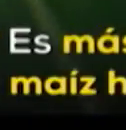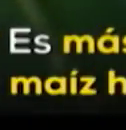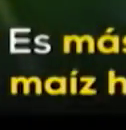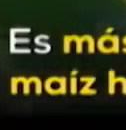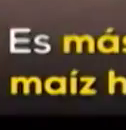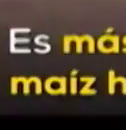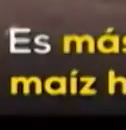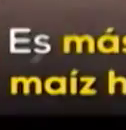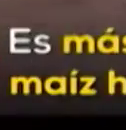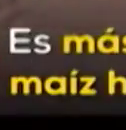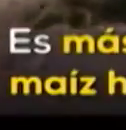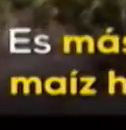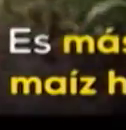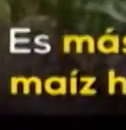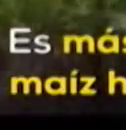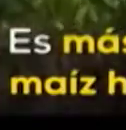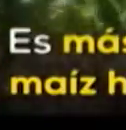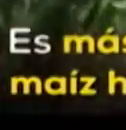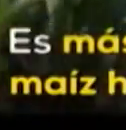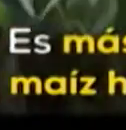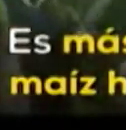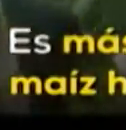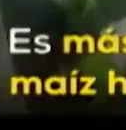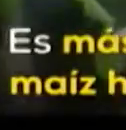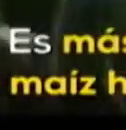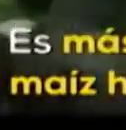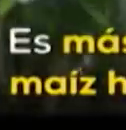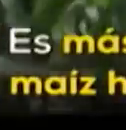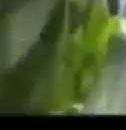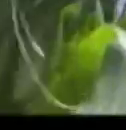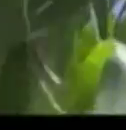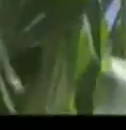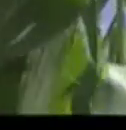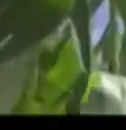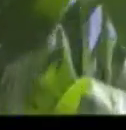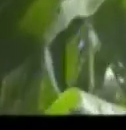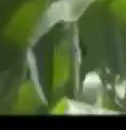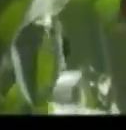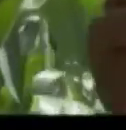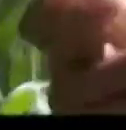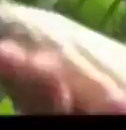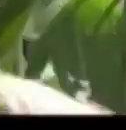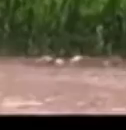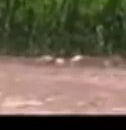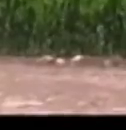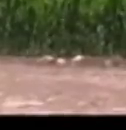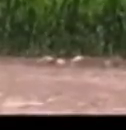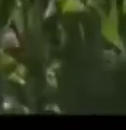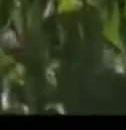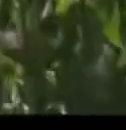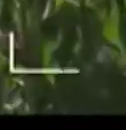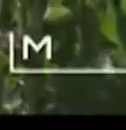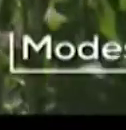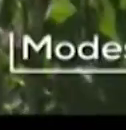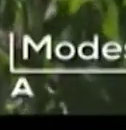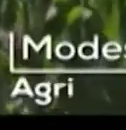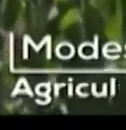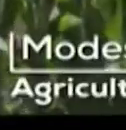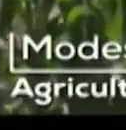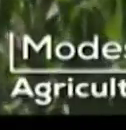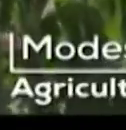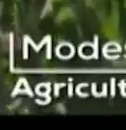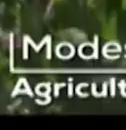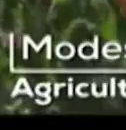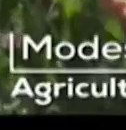aspecto? Es decir, ¿la vida del productor ha cambiado, ha mejorado a partir de este proyecto? Yo no me creía en